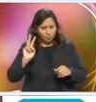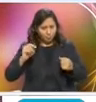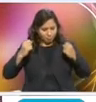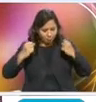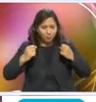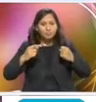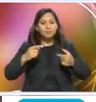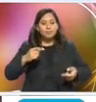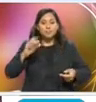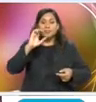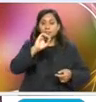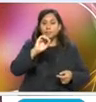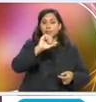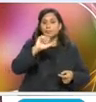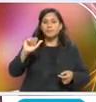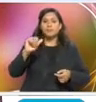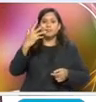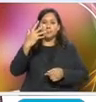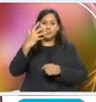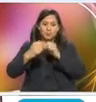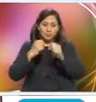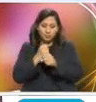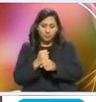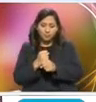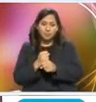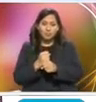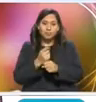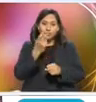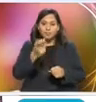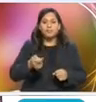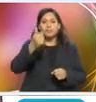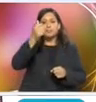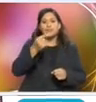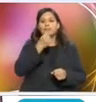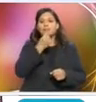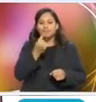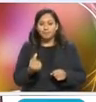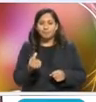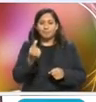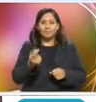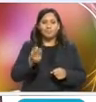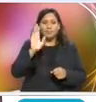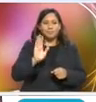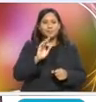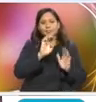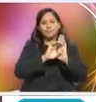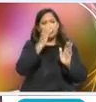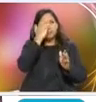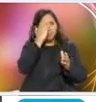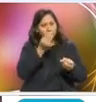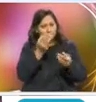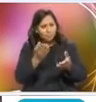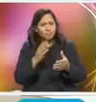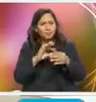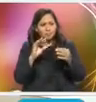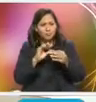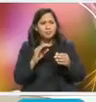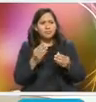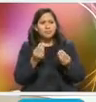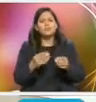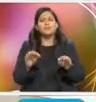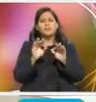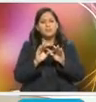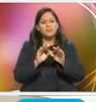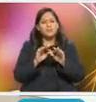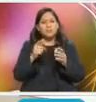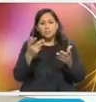estos primeros años de vida, que es considerada la primera infancia. En cuanto a tu conocimiento, apórtanos. ¿Qué tan importante es poderlo